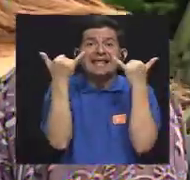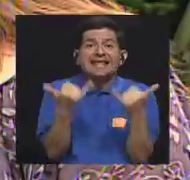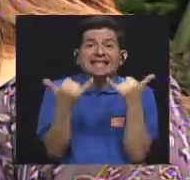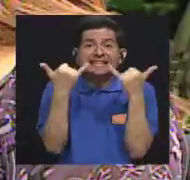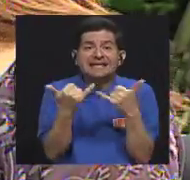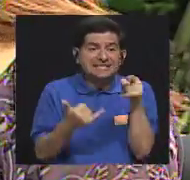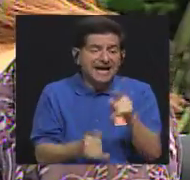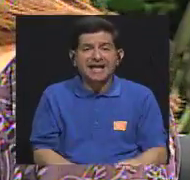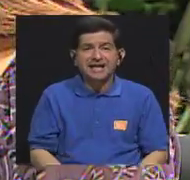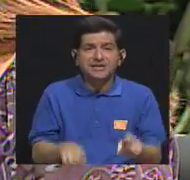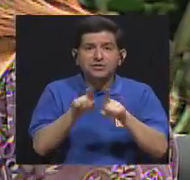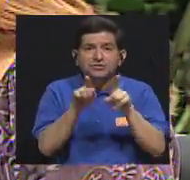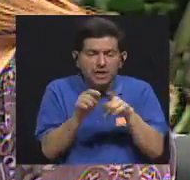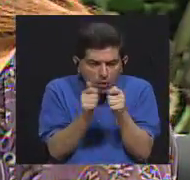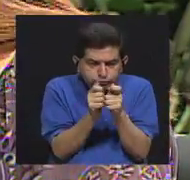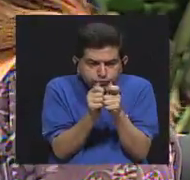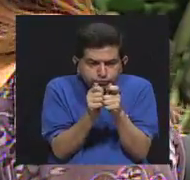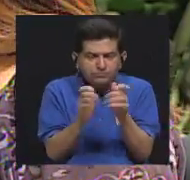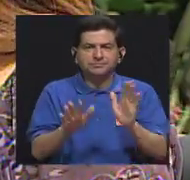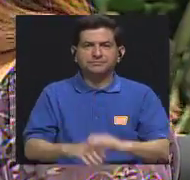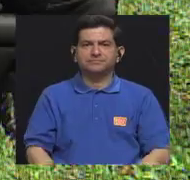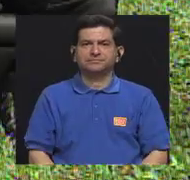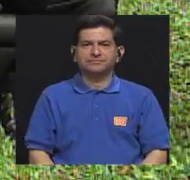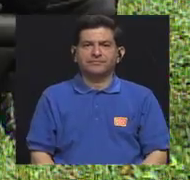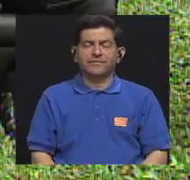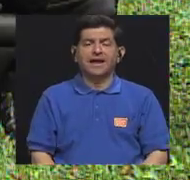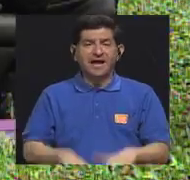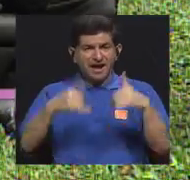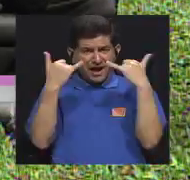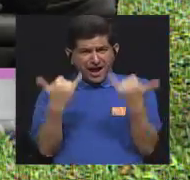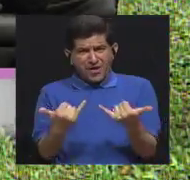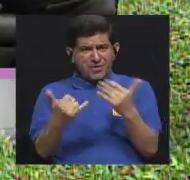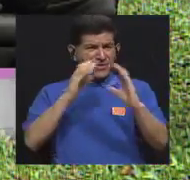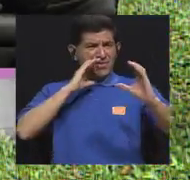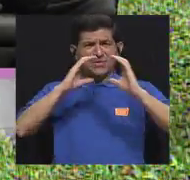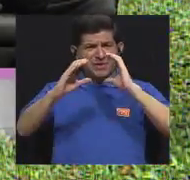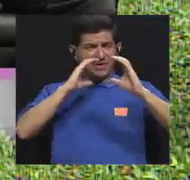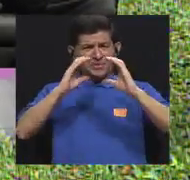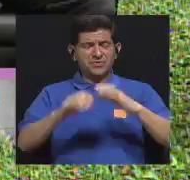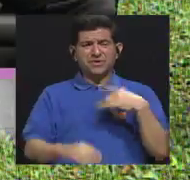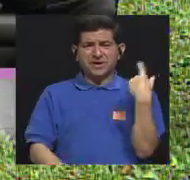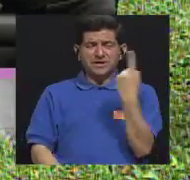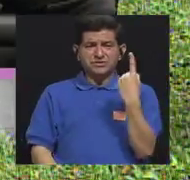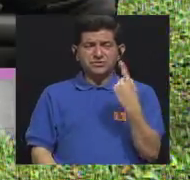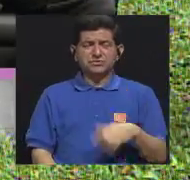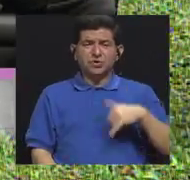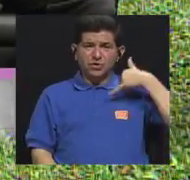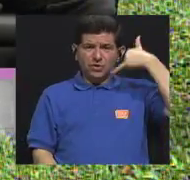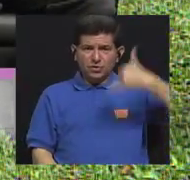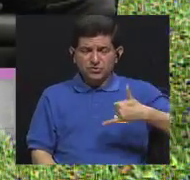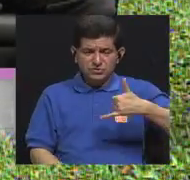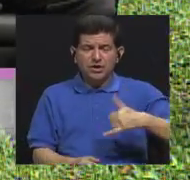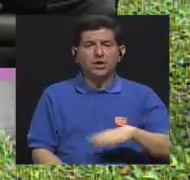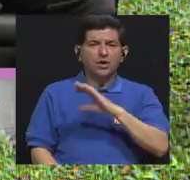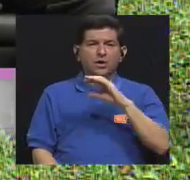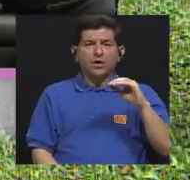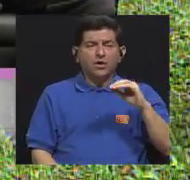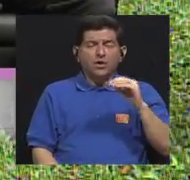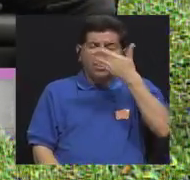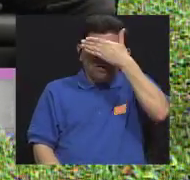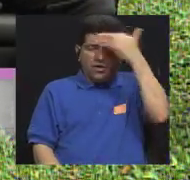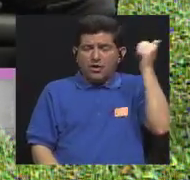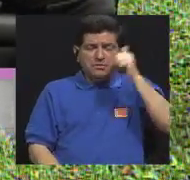hacen consultas también. Sí, entonces... Ya ahora la comunicación es solo por medio del celular, ¿verdad?